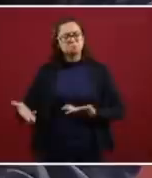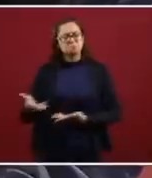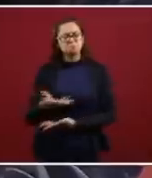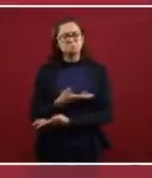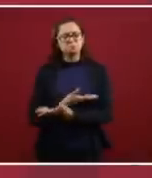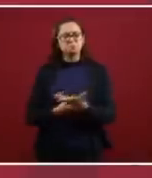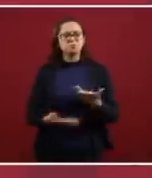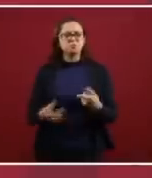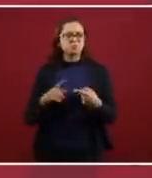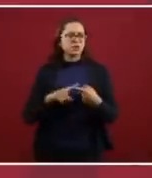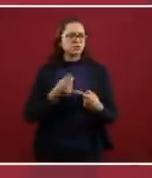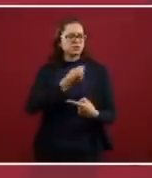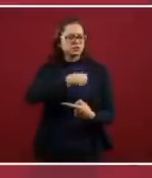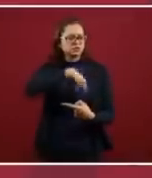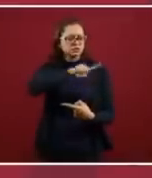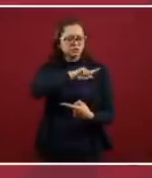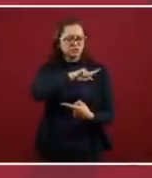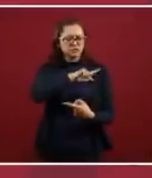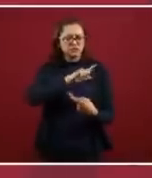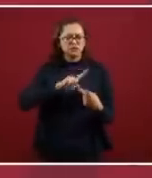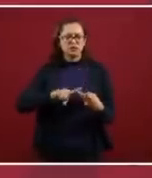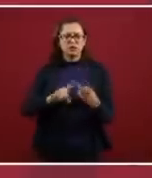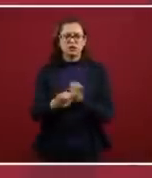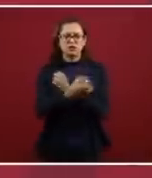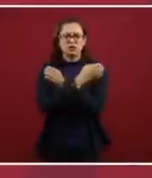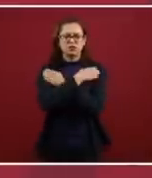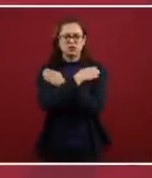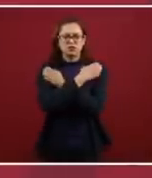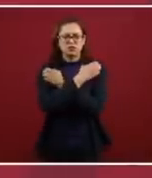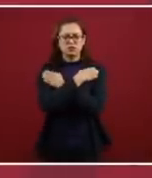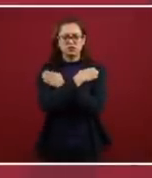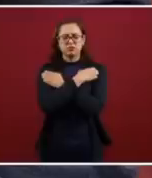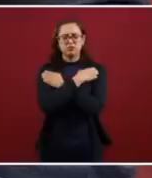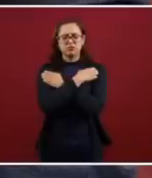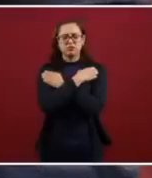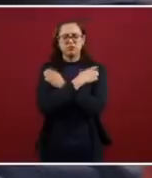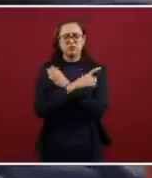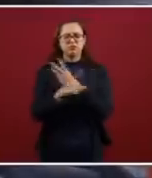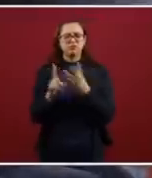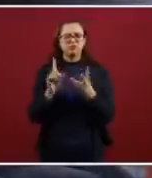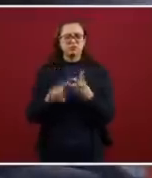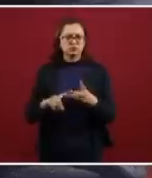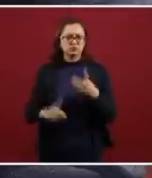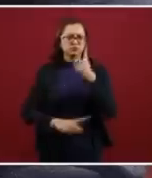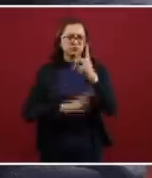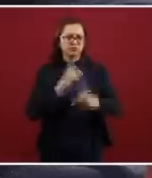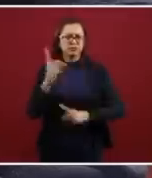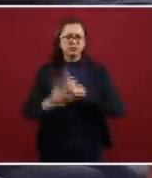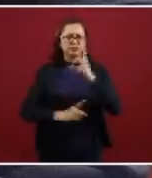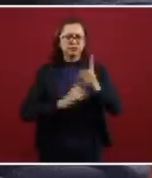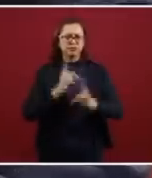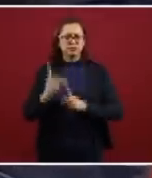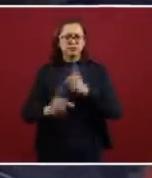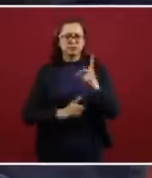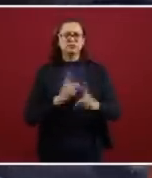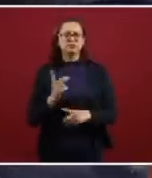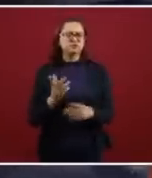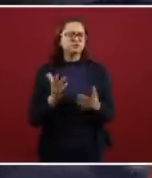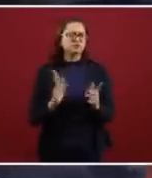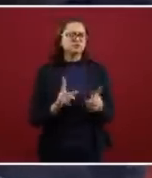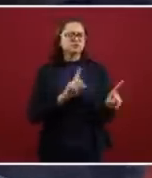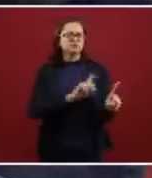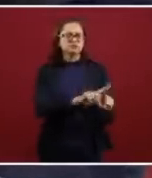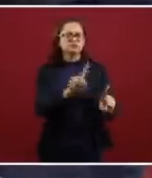en salud, en educación, en deporte. Hay varios